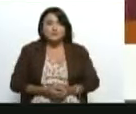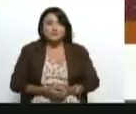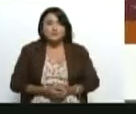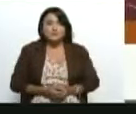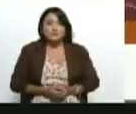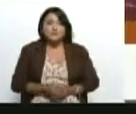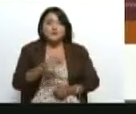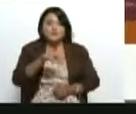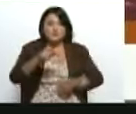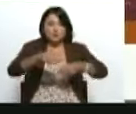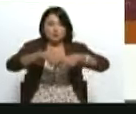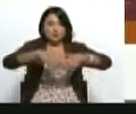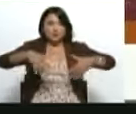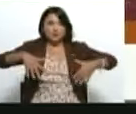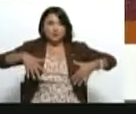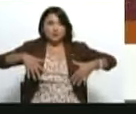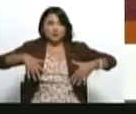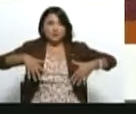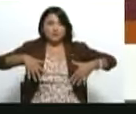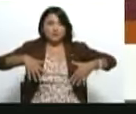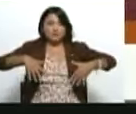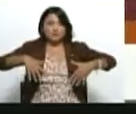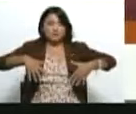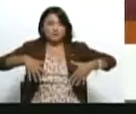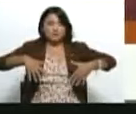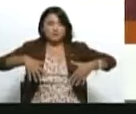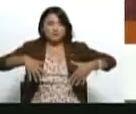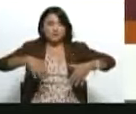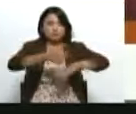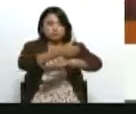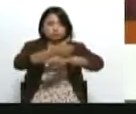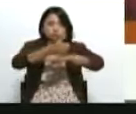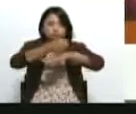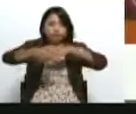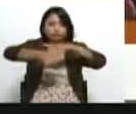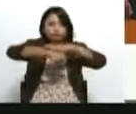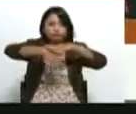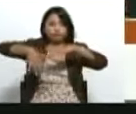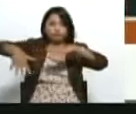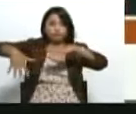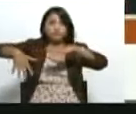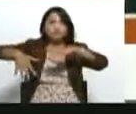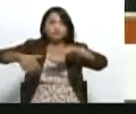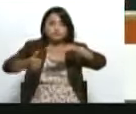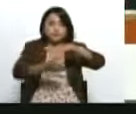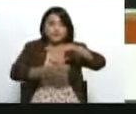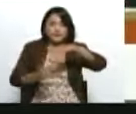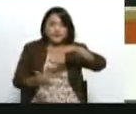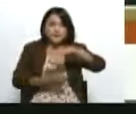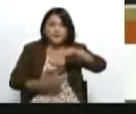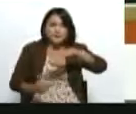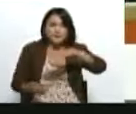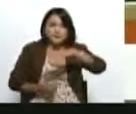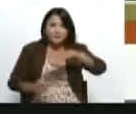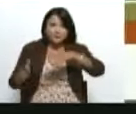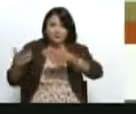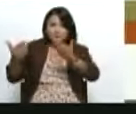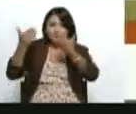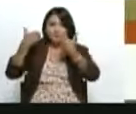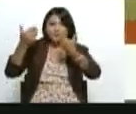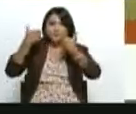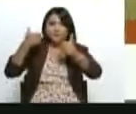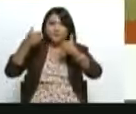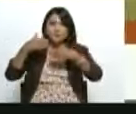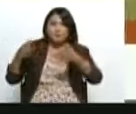Estas estructuras dispuestas para lo que usted nos va a dar en las orientaciones de las unidades populares para la